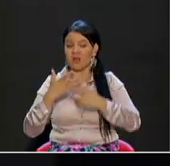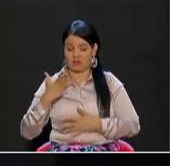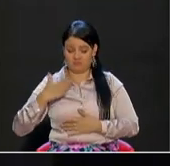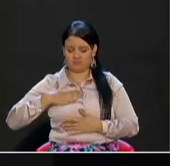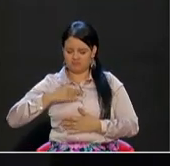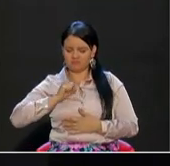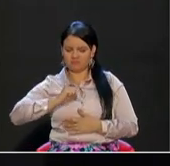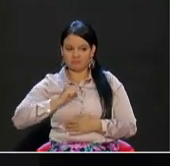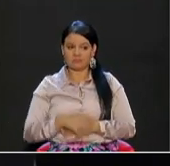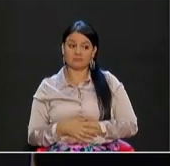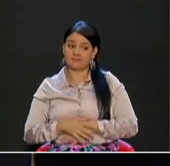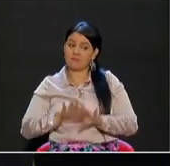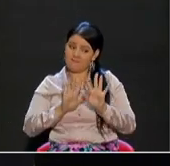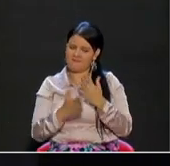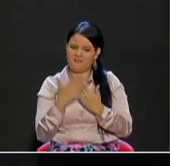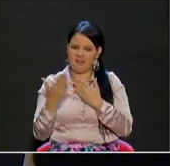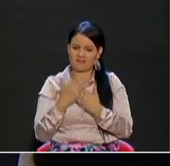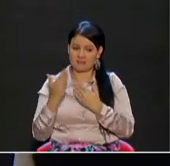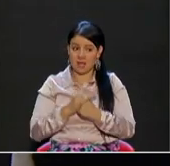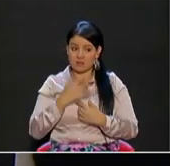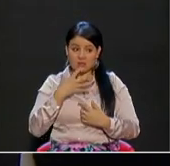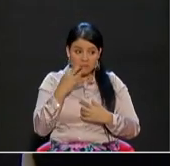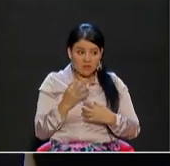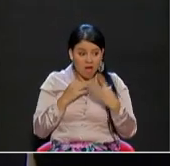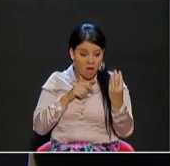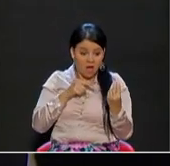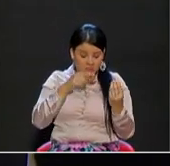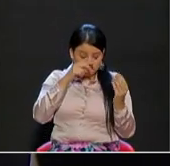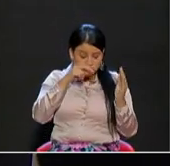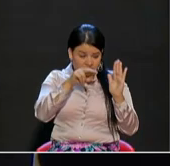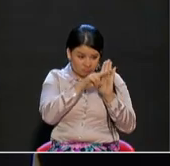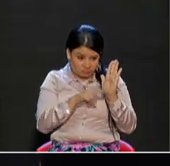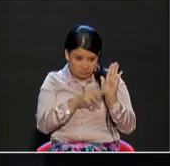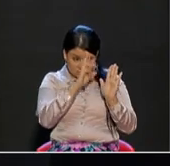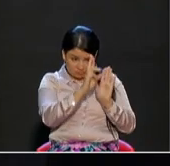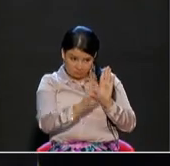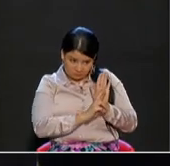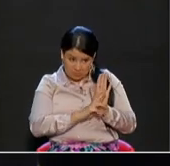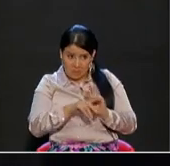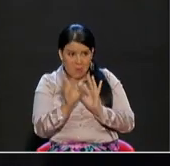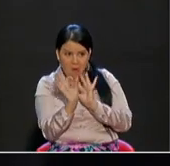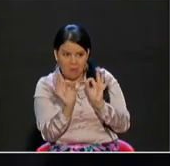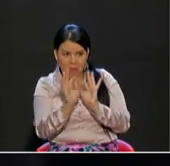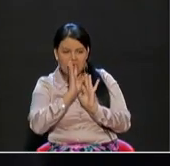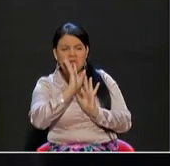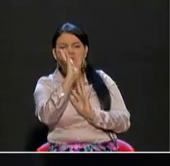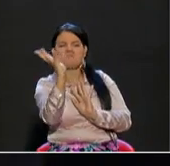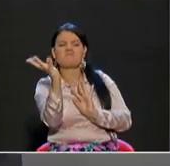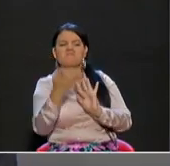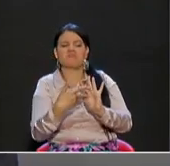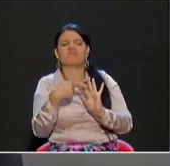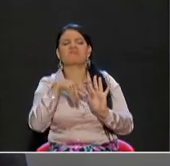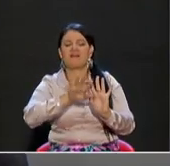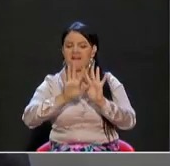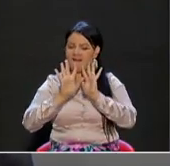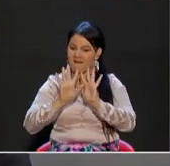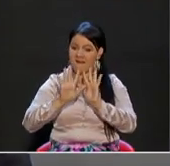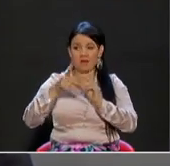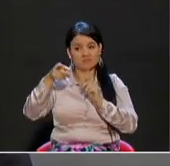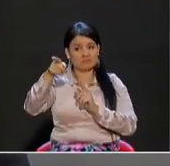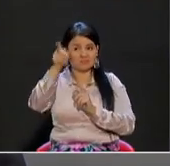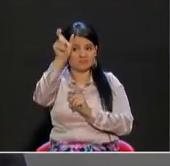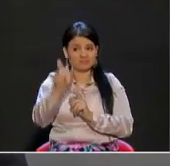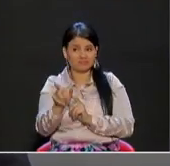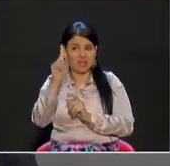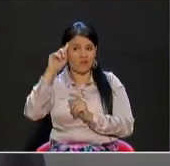manera que conmigo se entienden muy fácil si cumplen las reglas de juego les vamos a cumplir y si están por fuera de la legalidad hay un estado fuerte y hay un